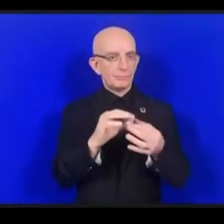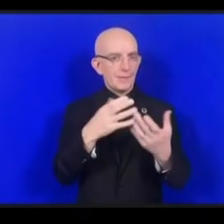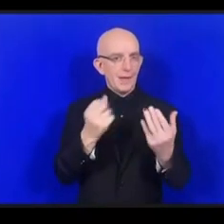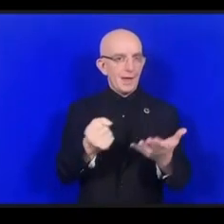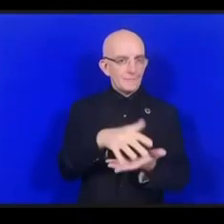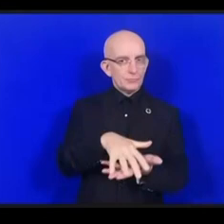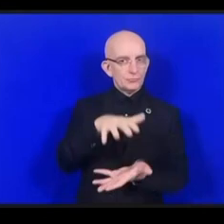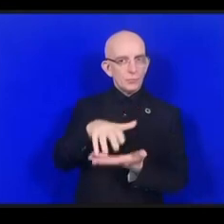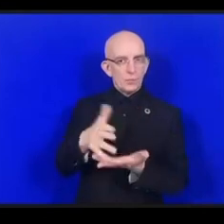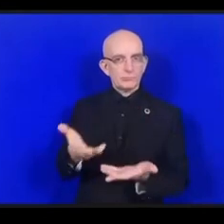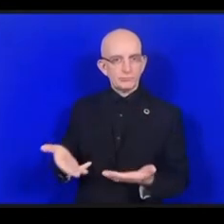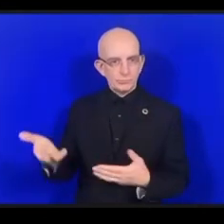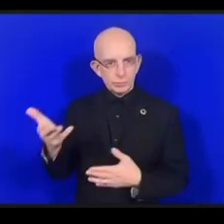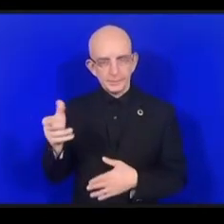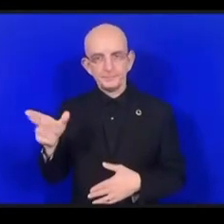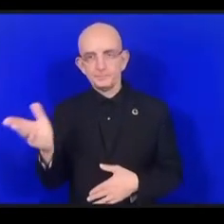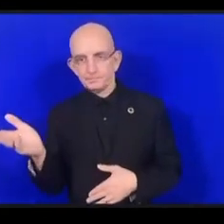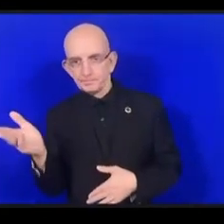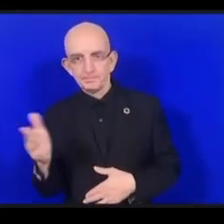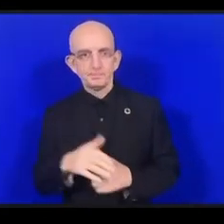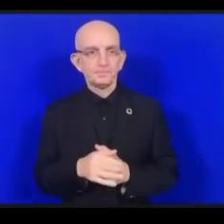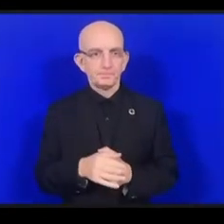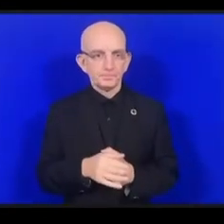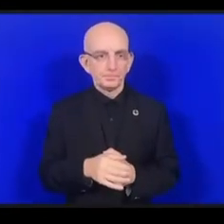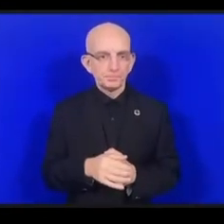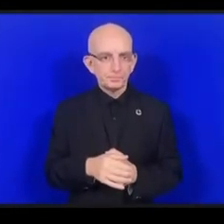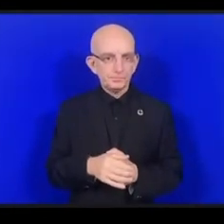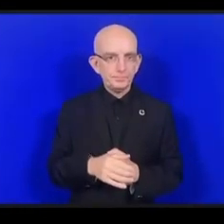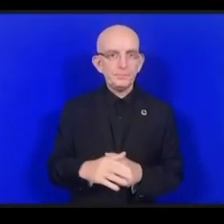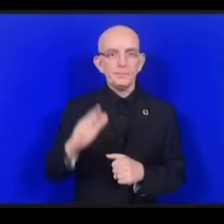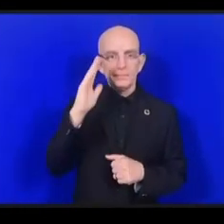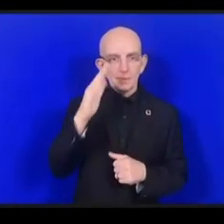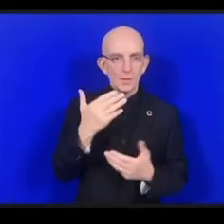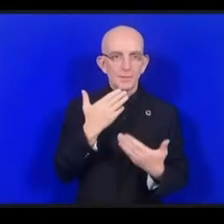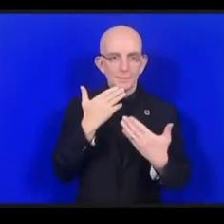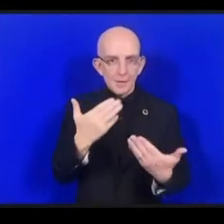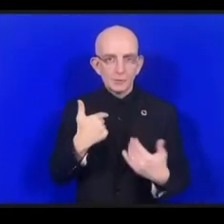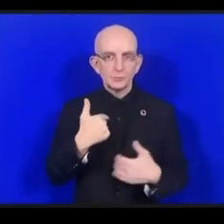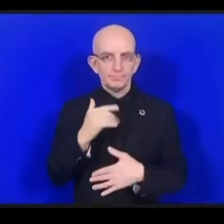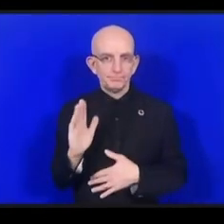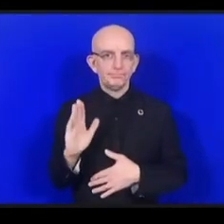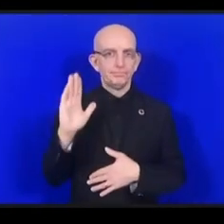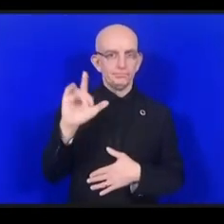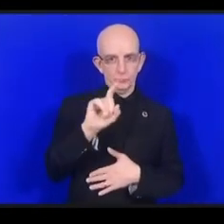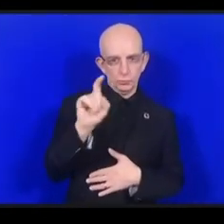intervenir yo quería recalcar algo que Samir ha dicho porque